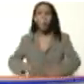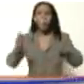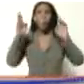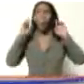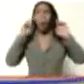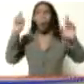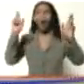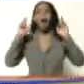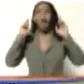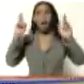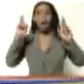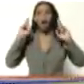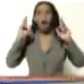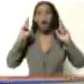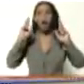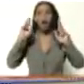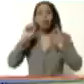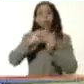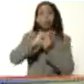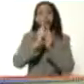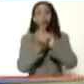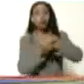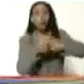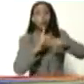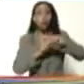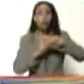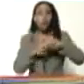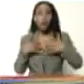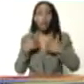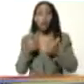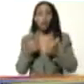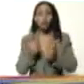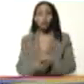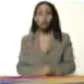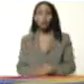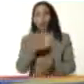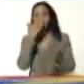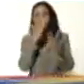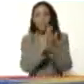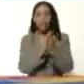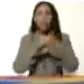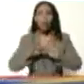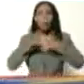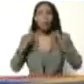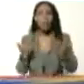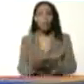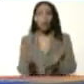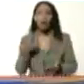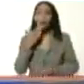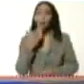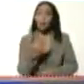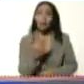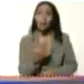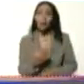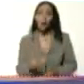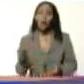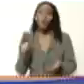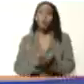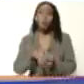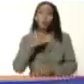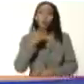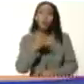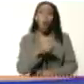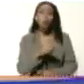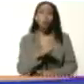la evolución positiva de la salud frente a la pandemia nos permita estar pronto